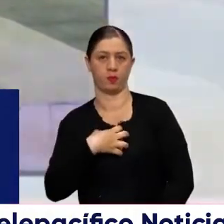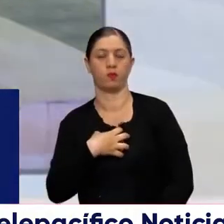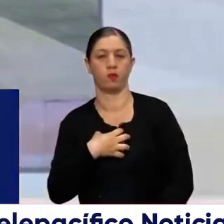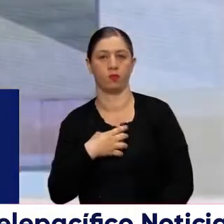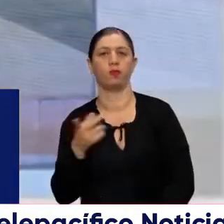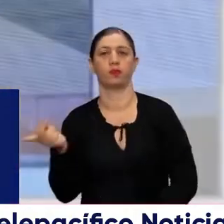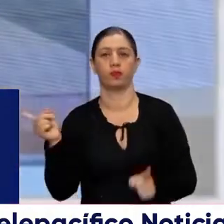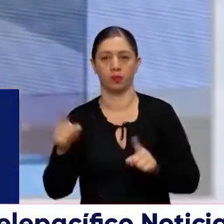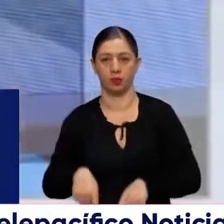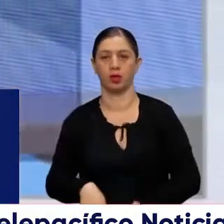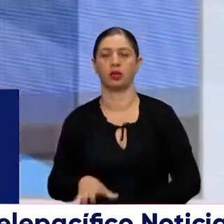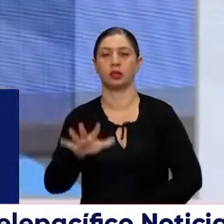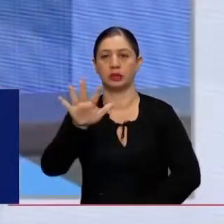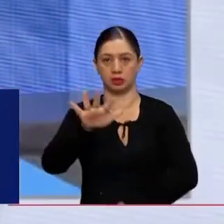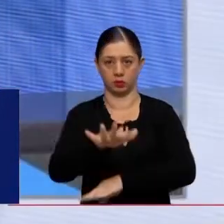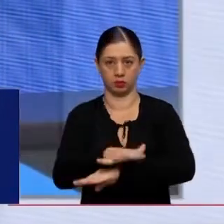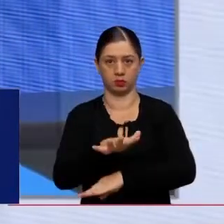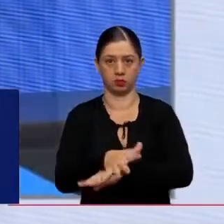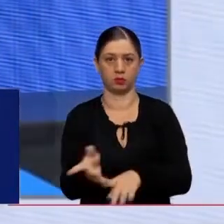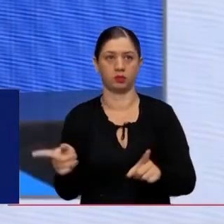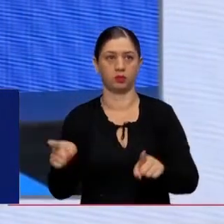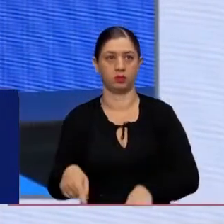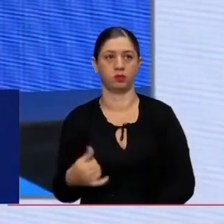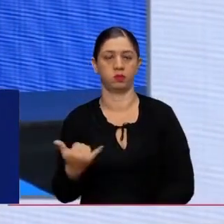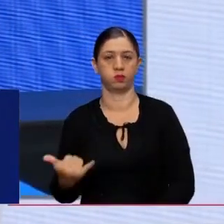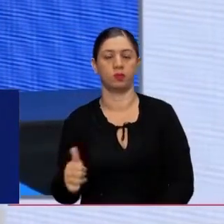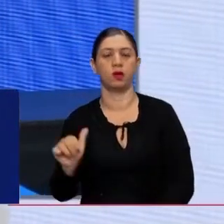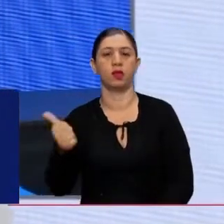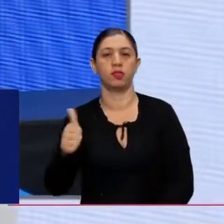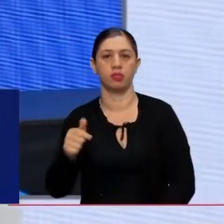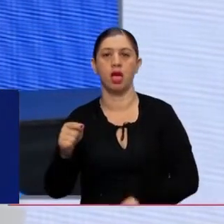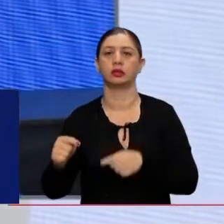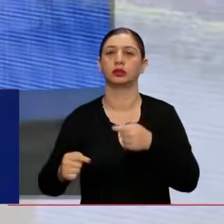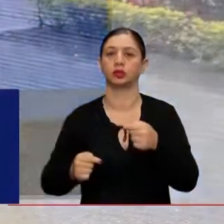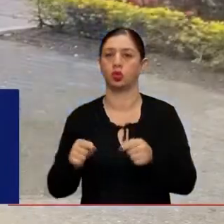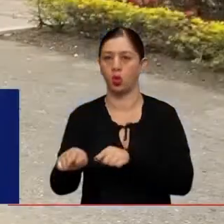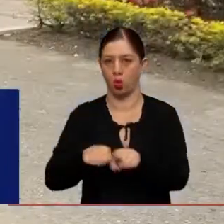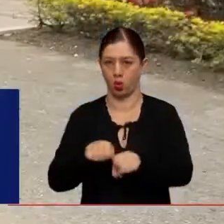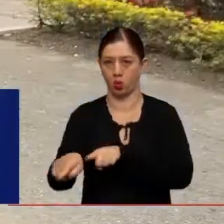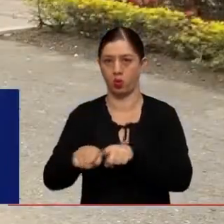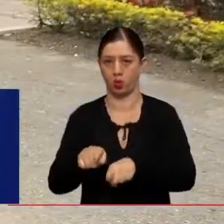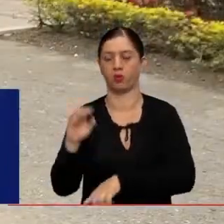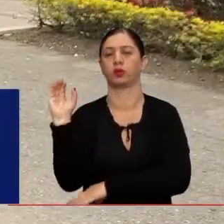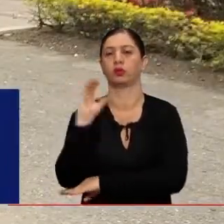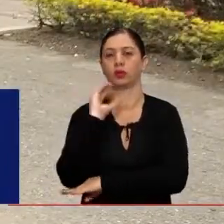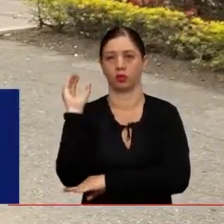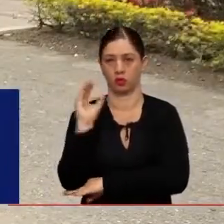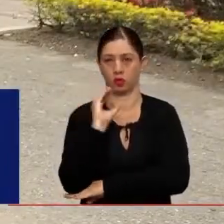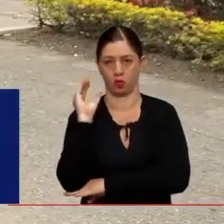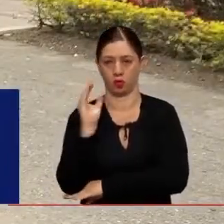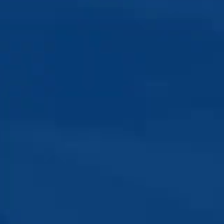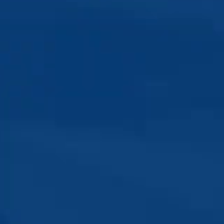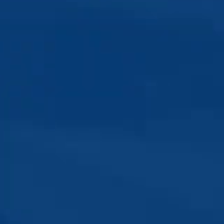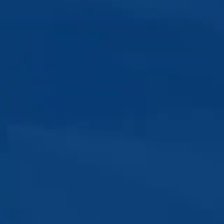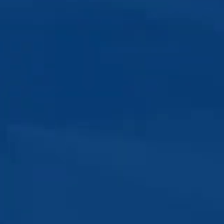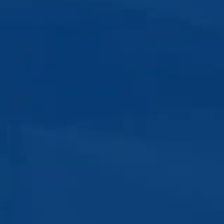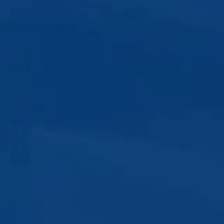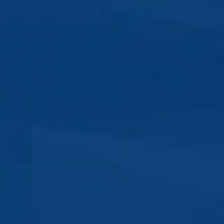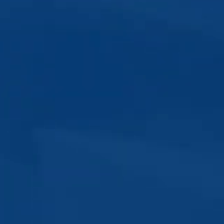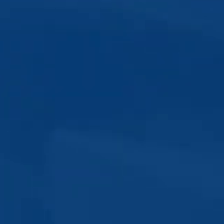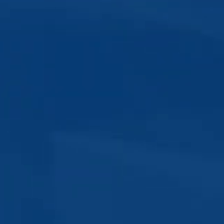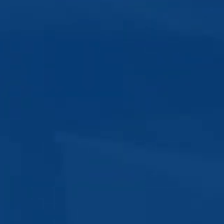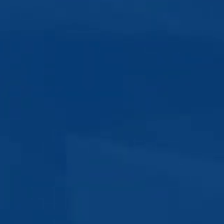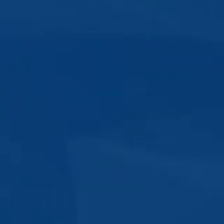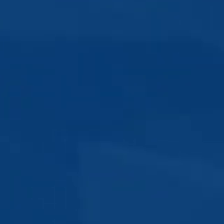lugar también a las 5 de la tarde con la participación de 10 competidores de nuestra delegación, de la delegación colombiana.